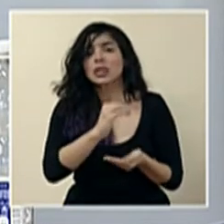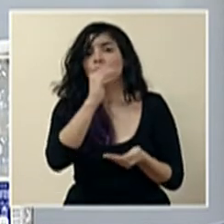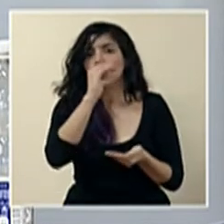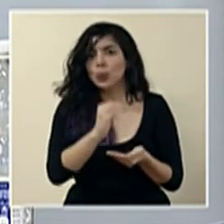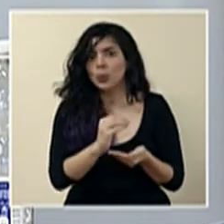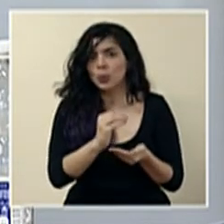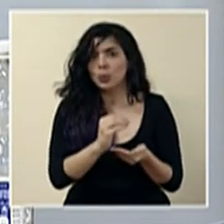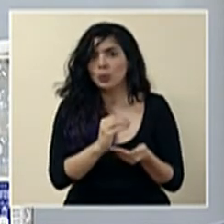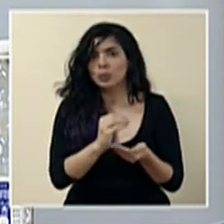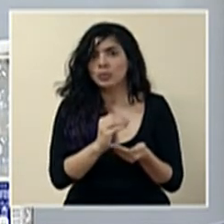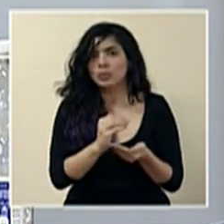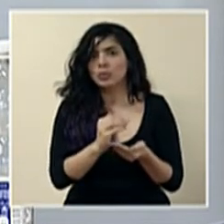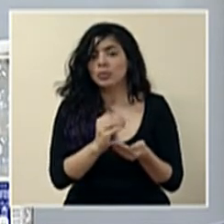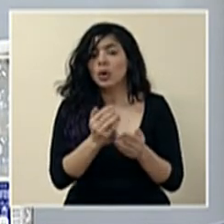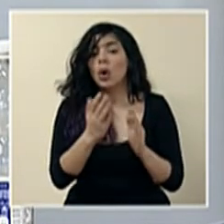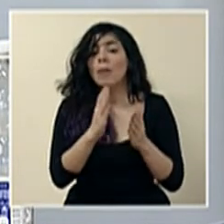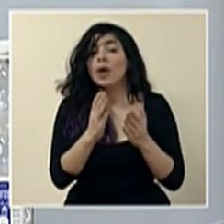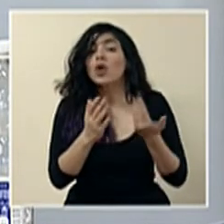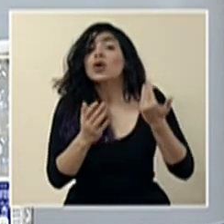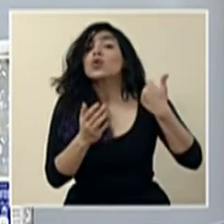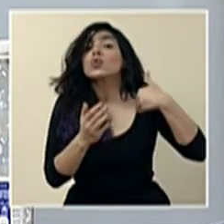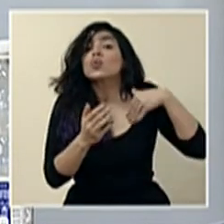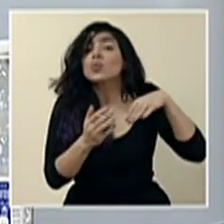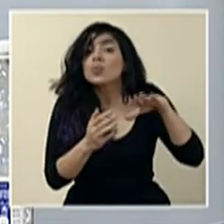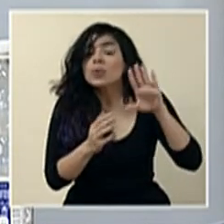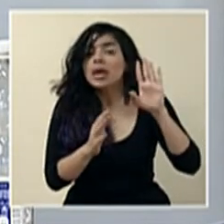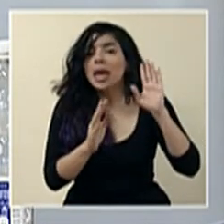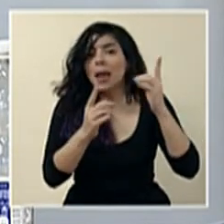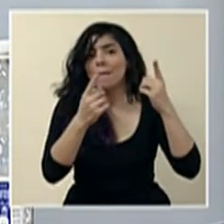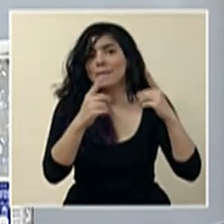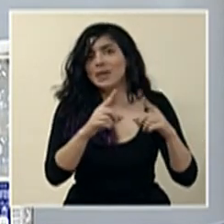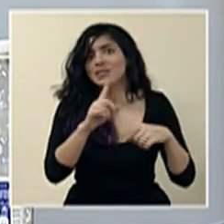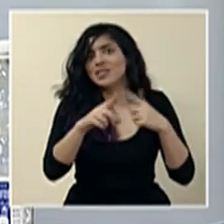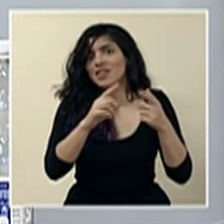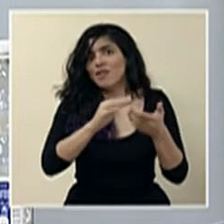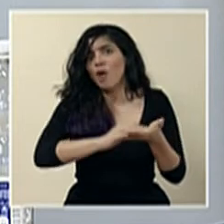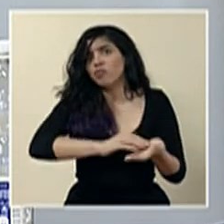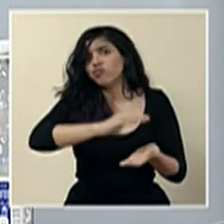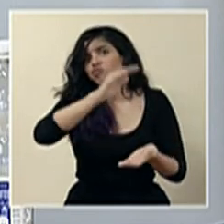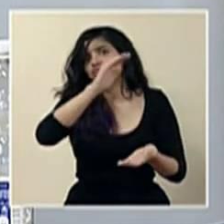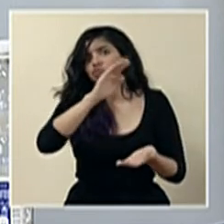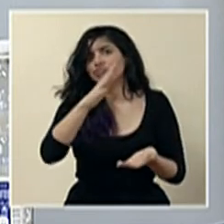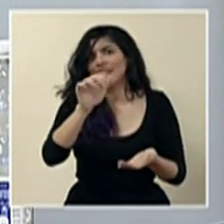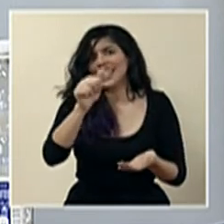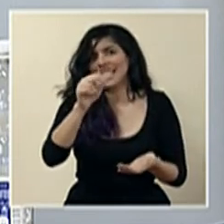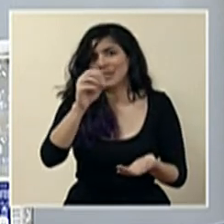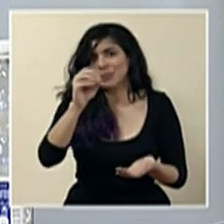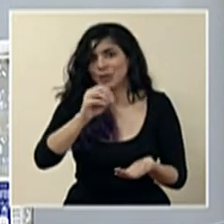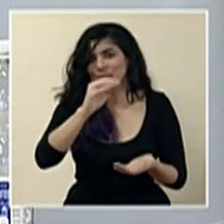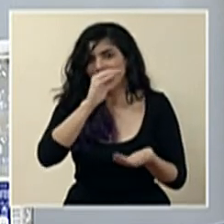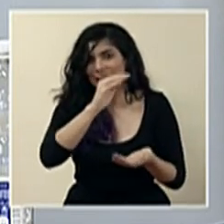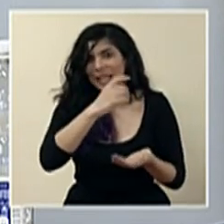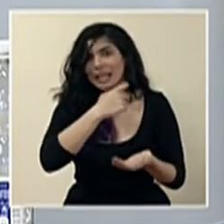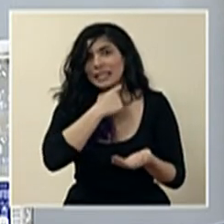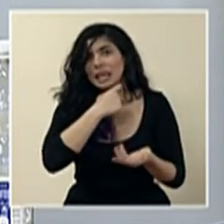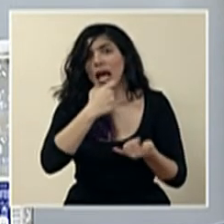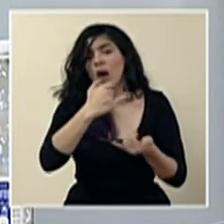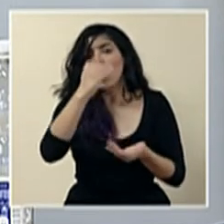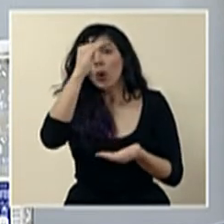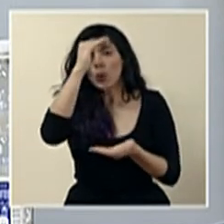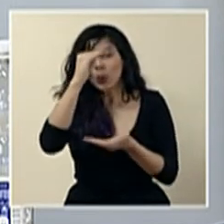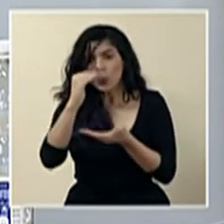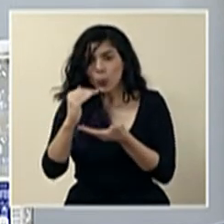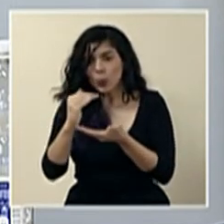con respecto a lo que hubiese sido, que hubiera sido muy grande, como el 10%, y ahora es mucho menor,